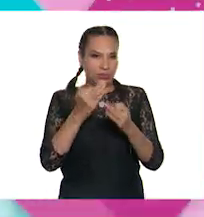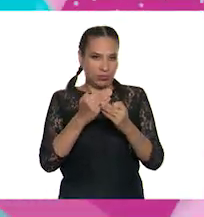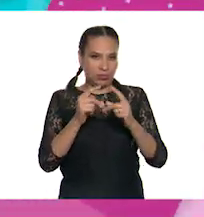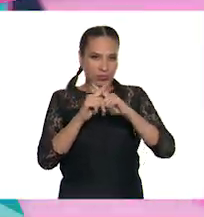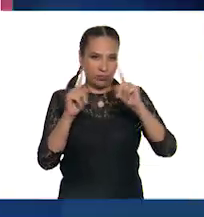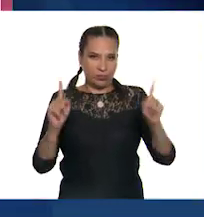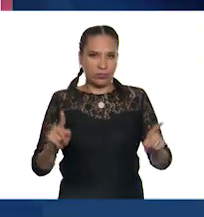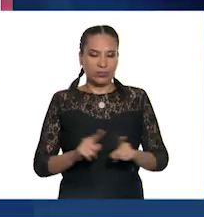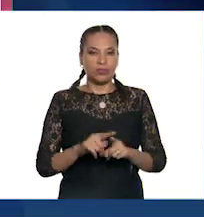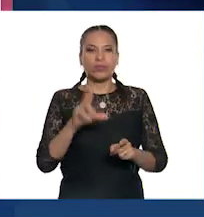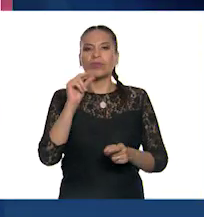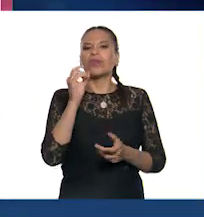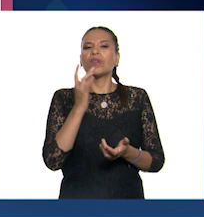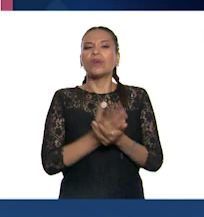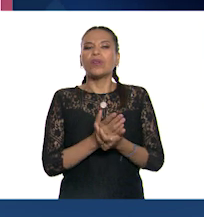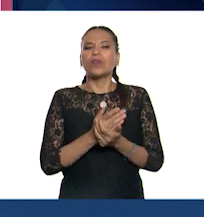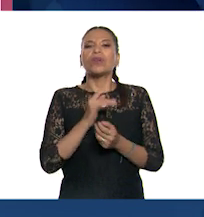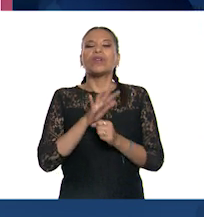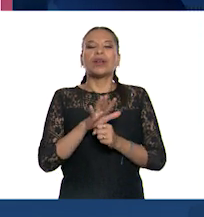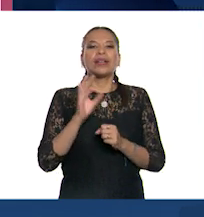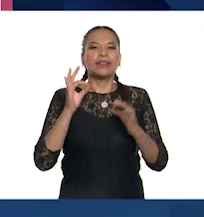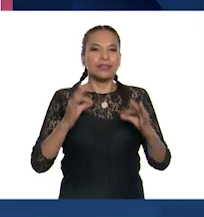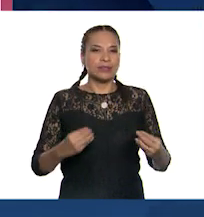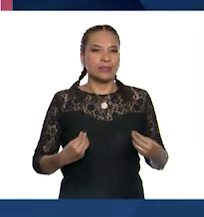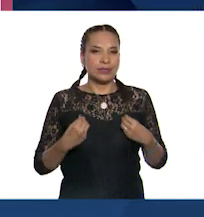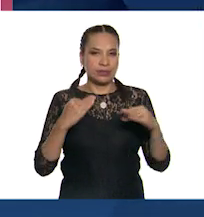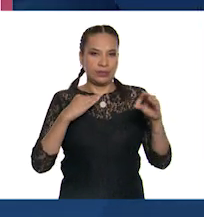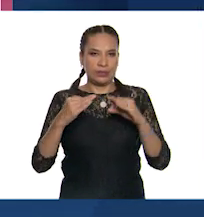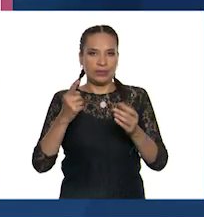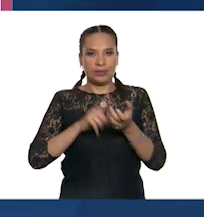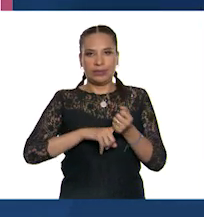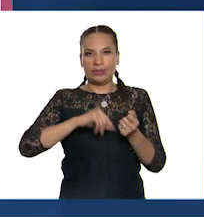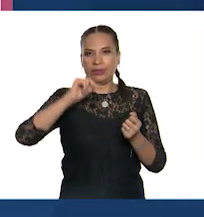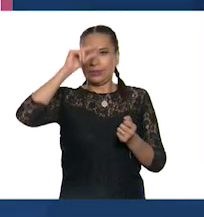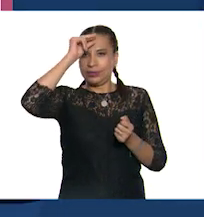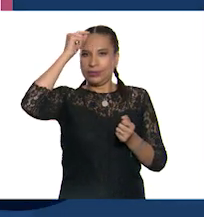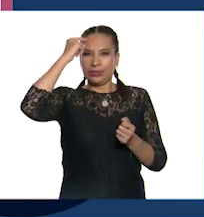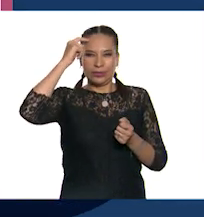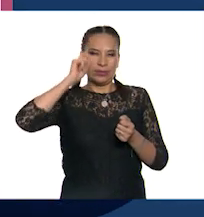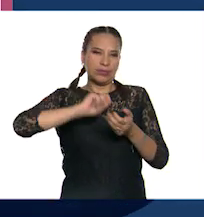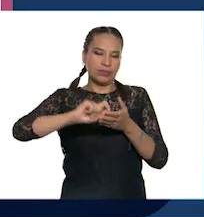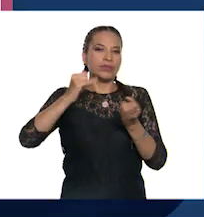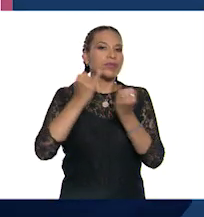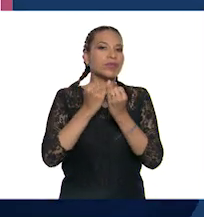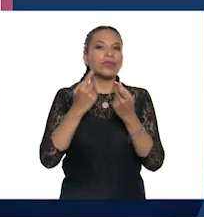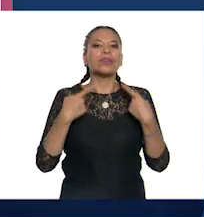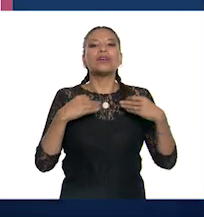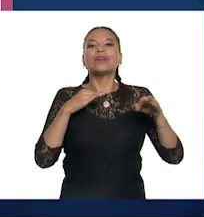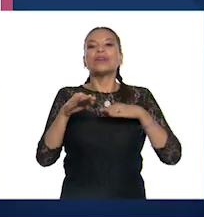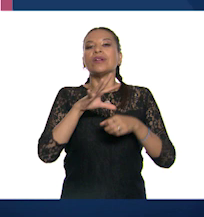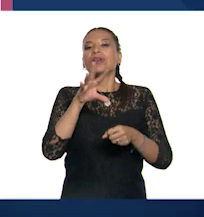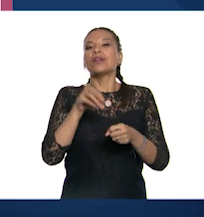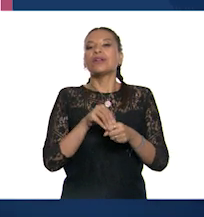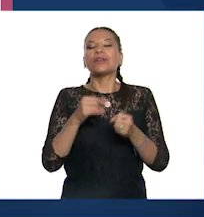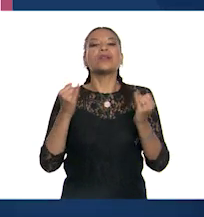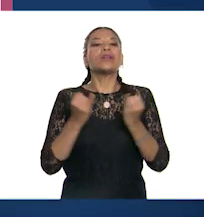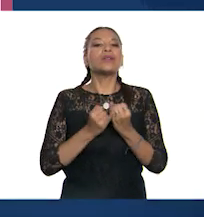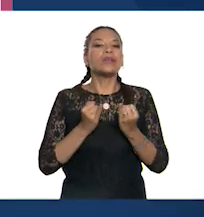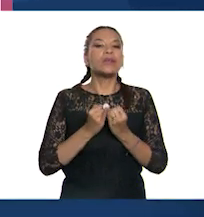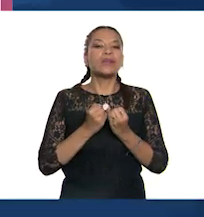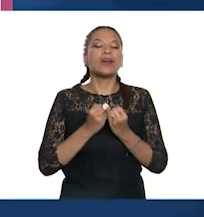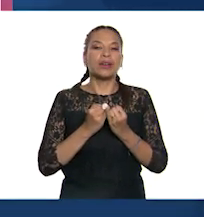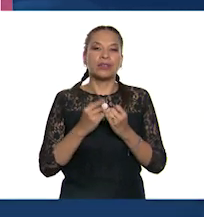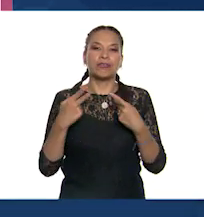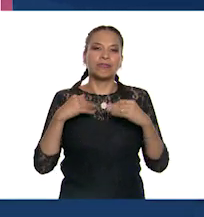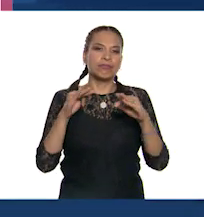pantalla, no solo parte de la realidad de un trabajador del intelecto, sino también de los trabajadores en general e incluso de